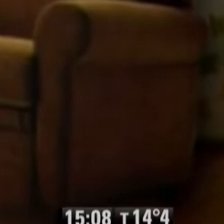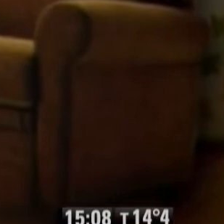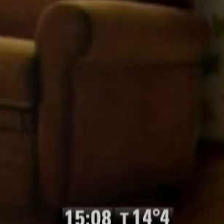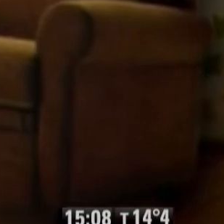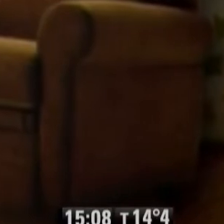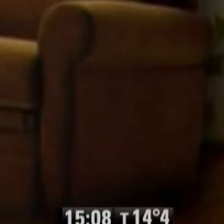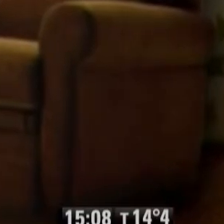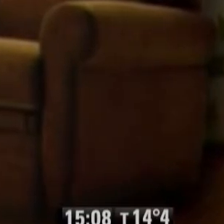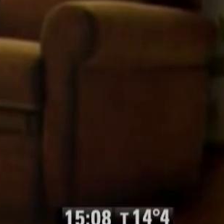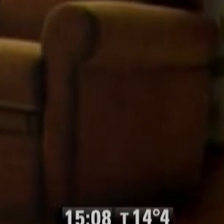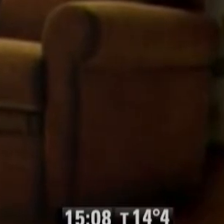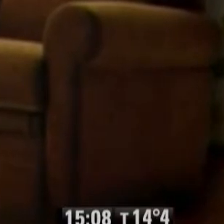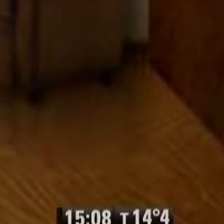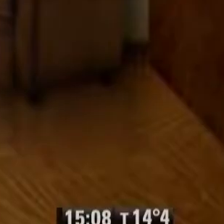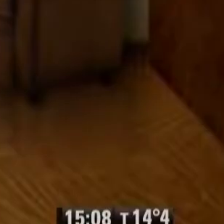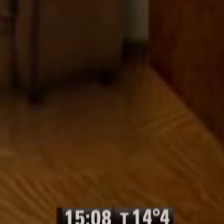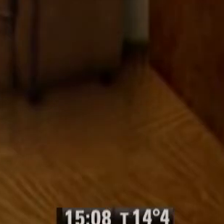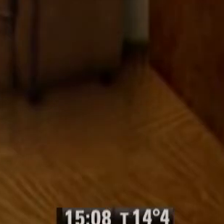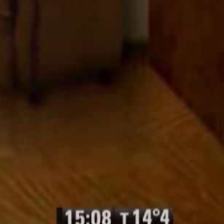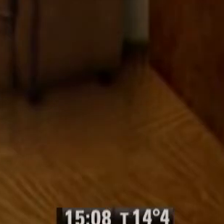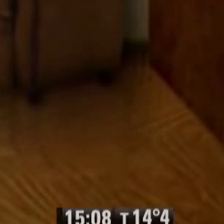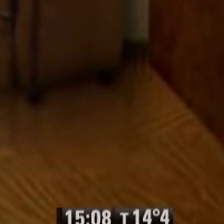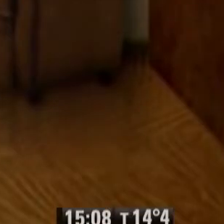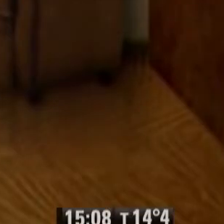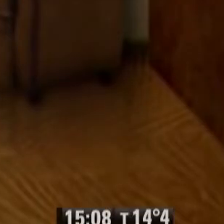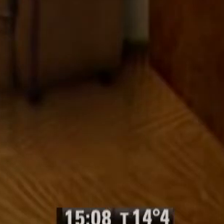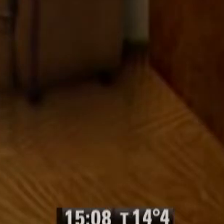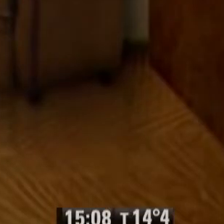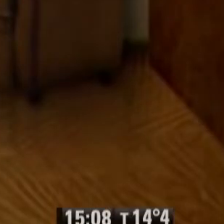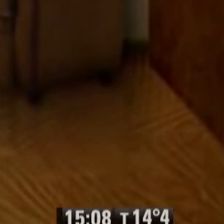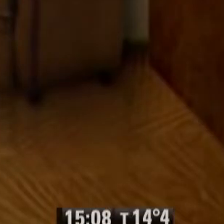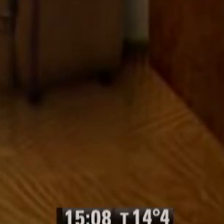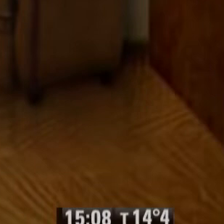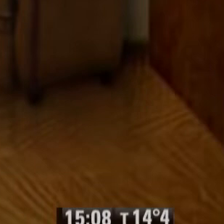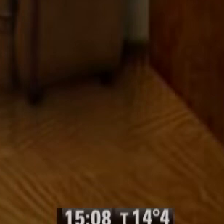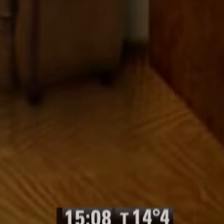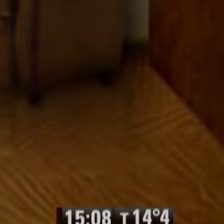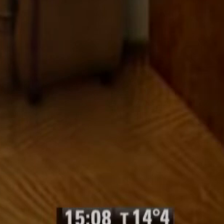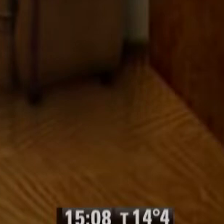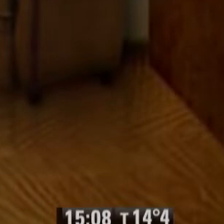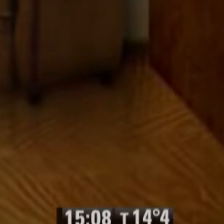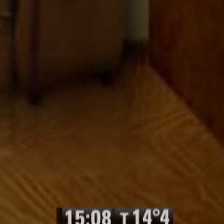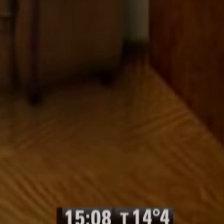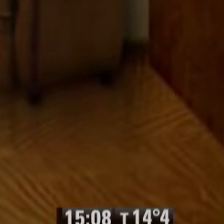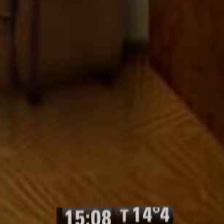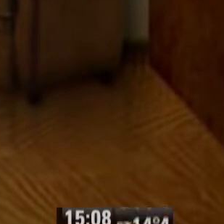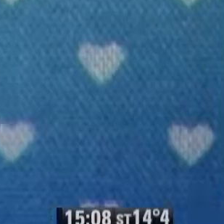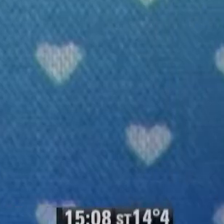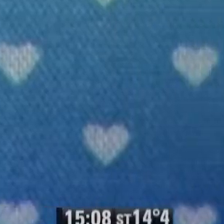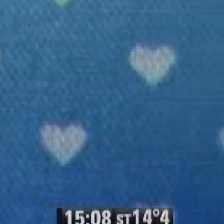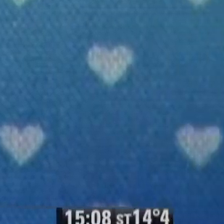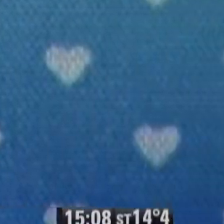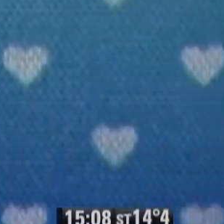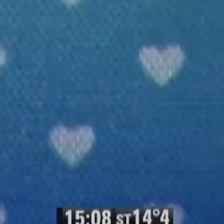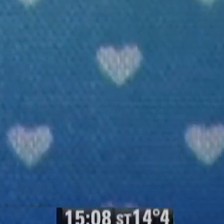vestido de seda anular de santilla pisamos las mesas el vestido de seda mulata